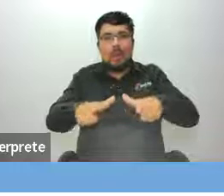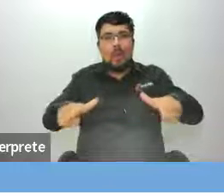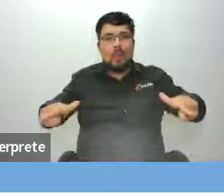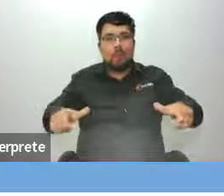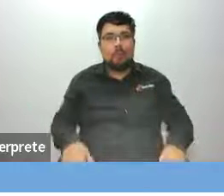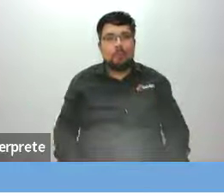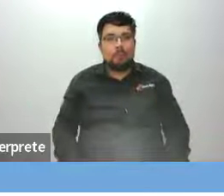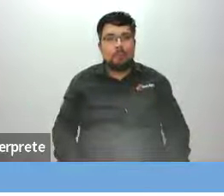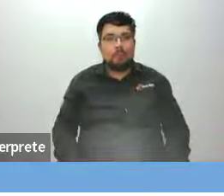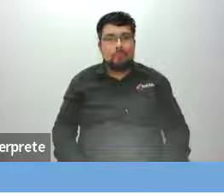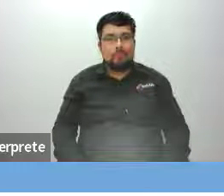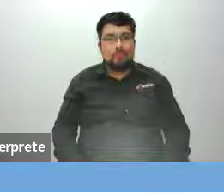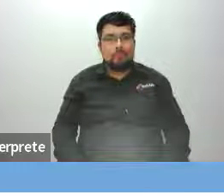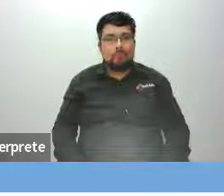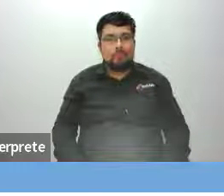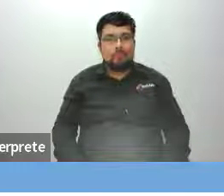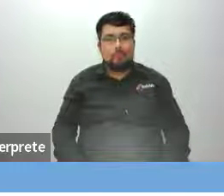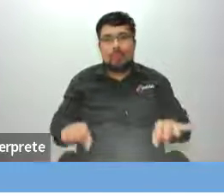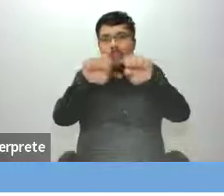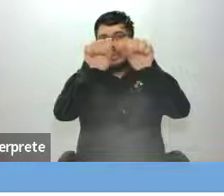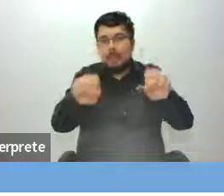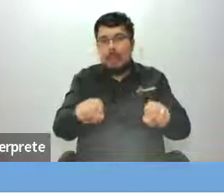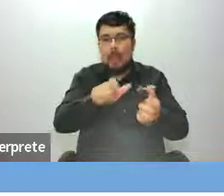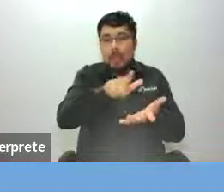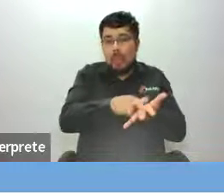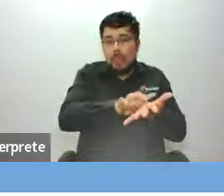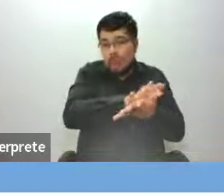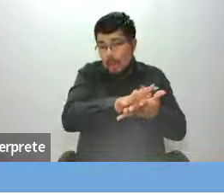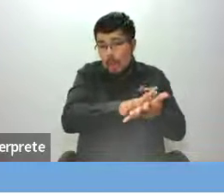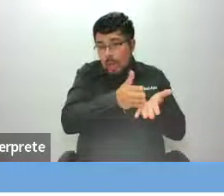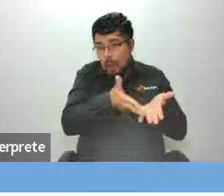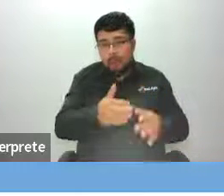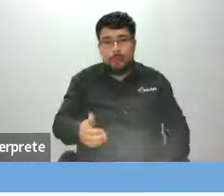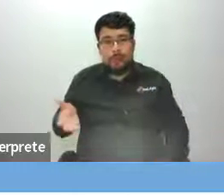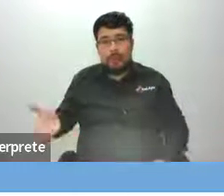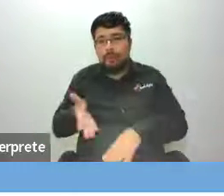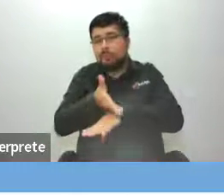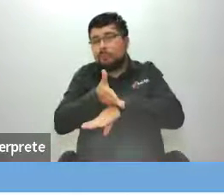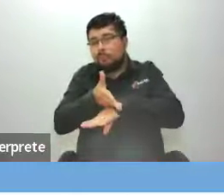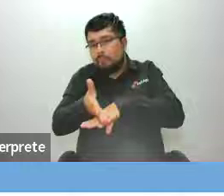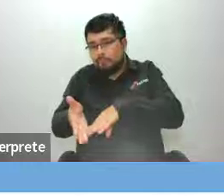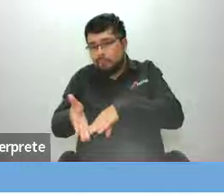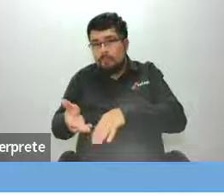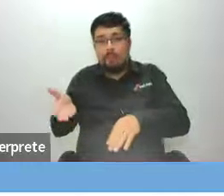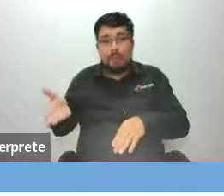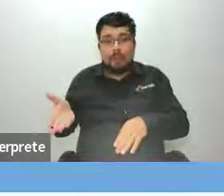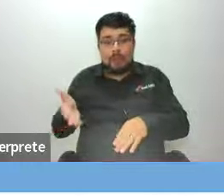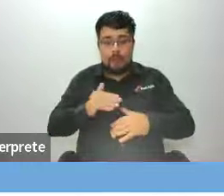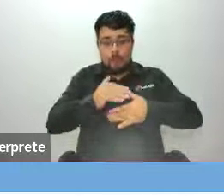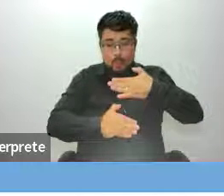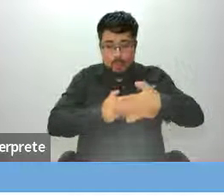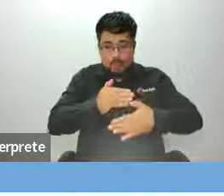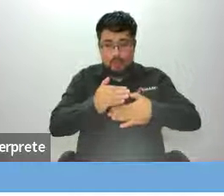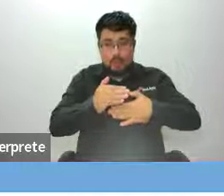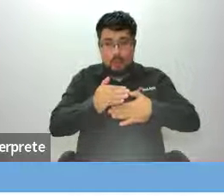de lengua, en este caso particularmente. Es decir, va a tener un procesamiento fonológico que va a tener un esfuerzo